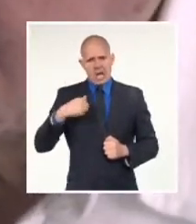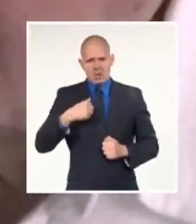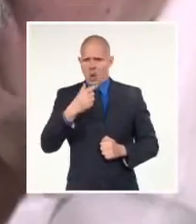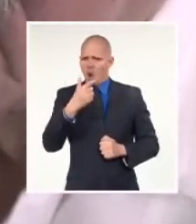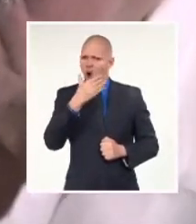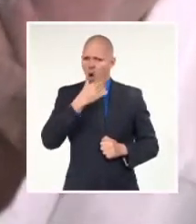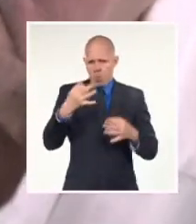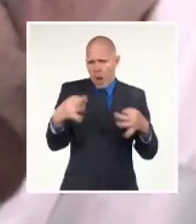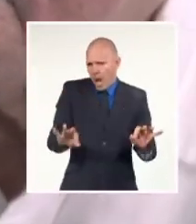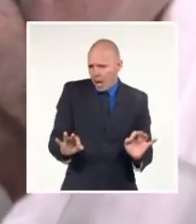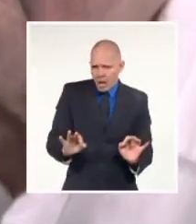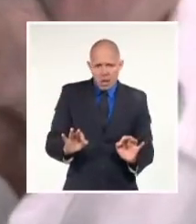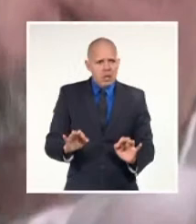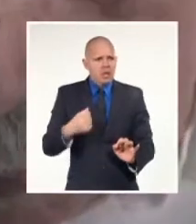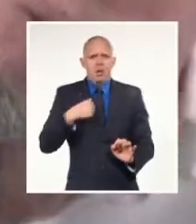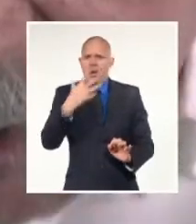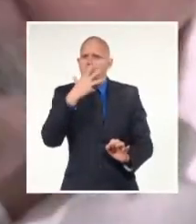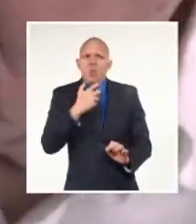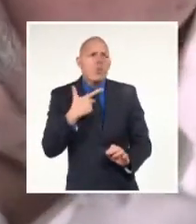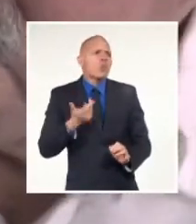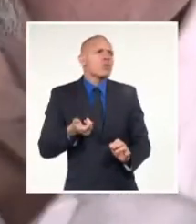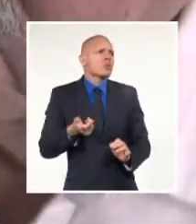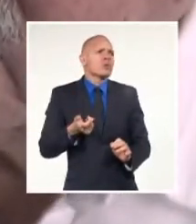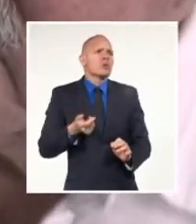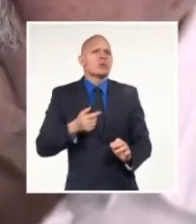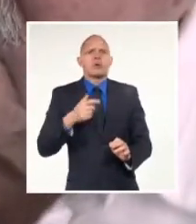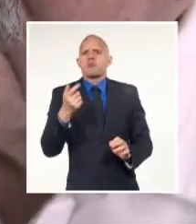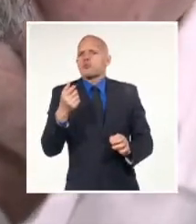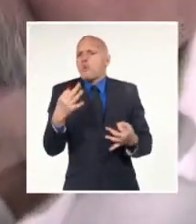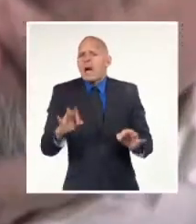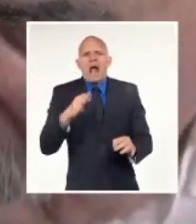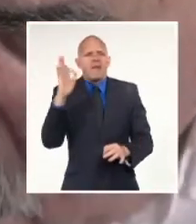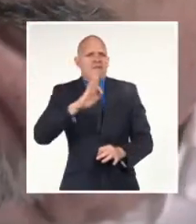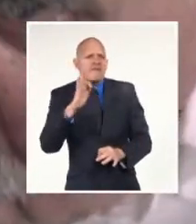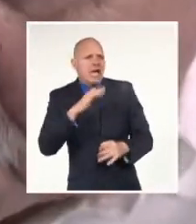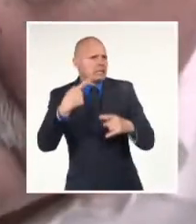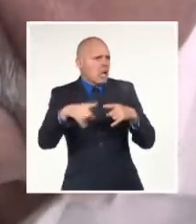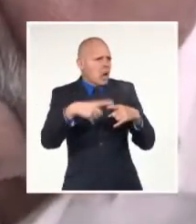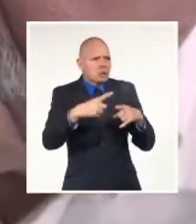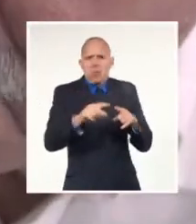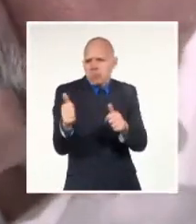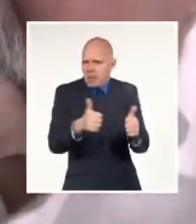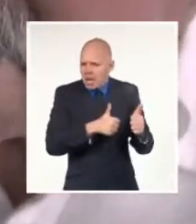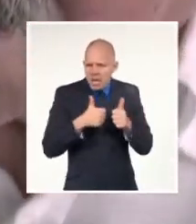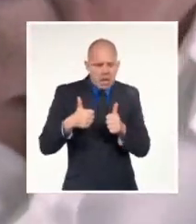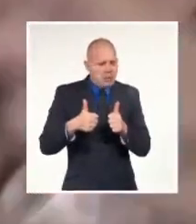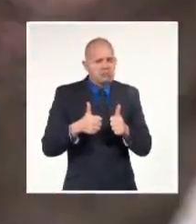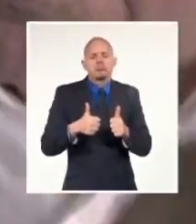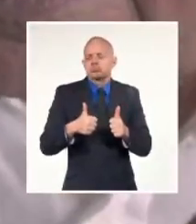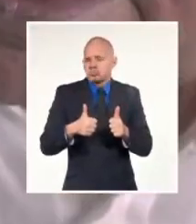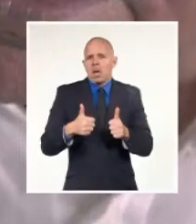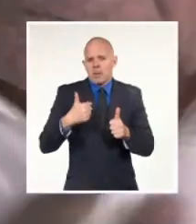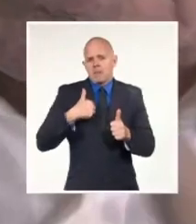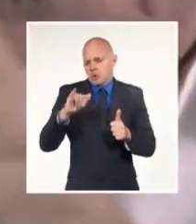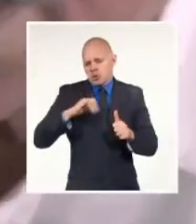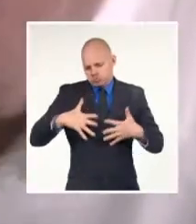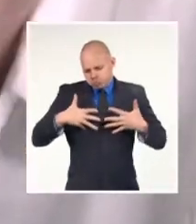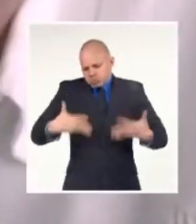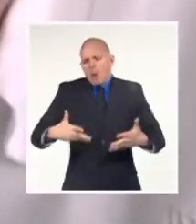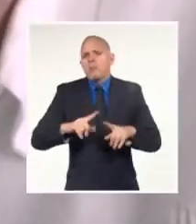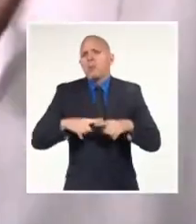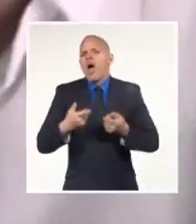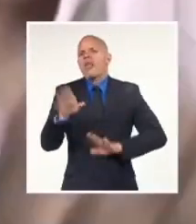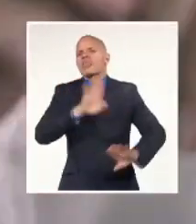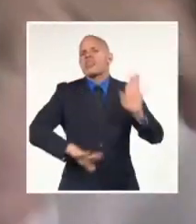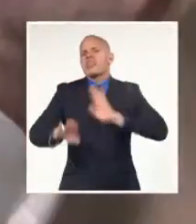era suicida. Me siento orgulloso de que tuve suficiente amor para atreverme a hacer lo que hice. No el